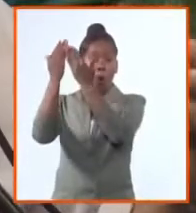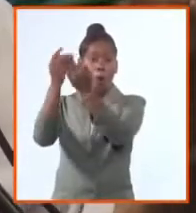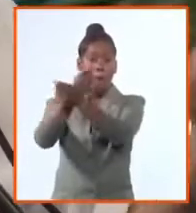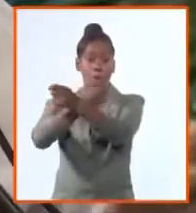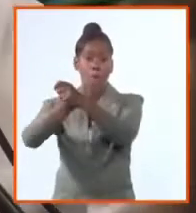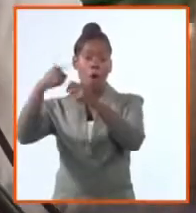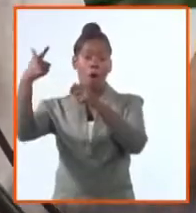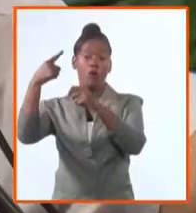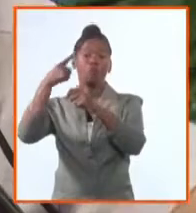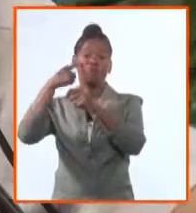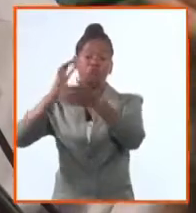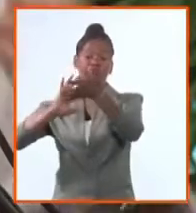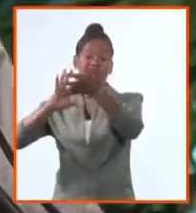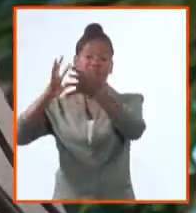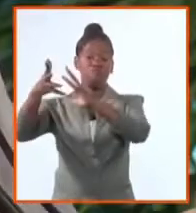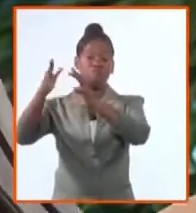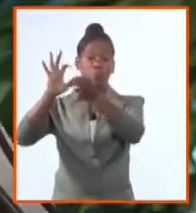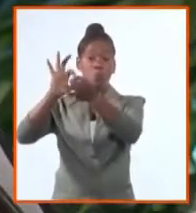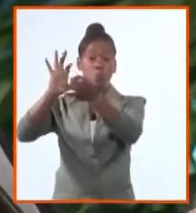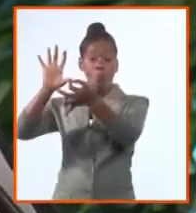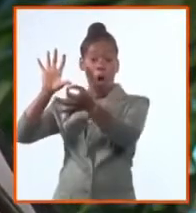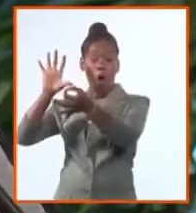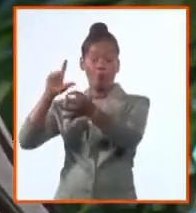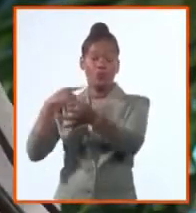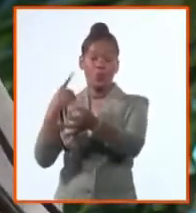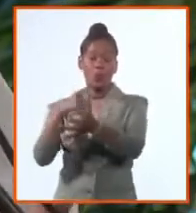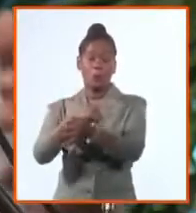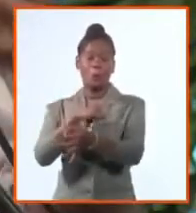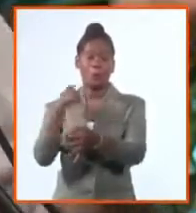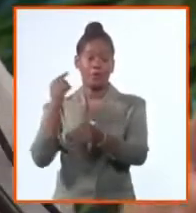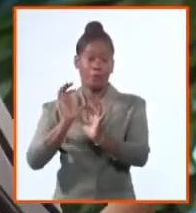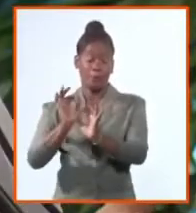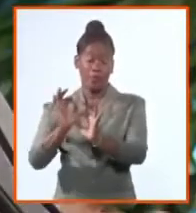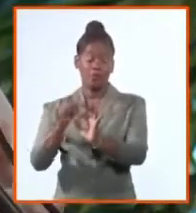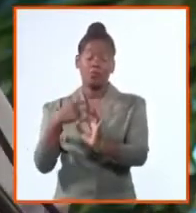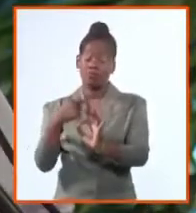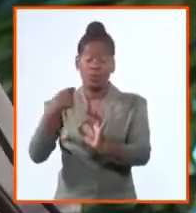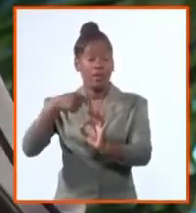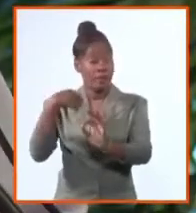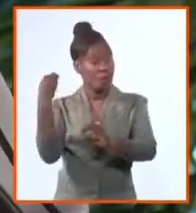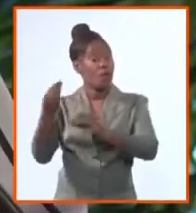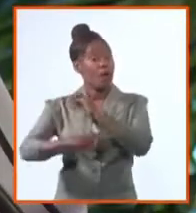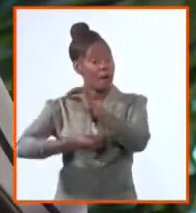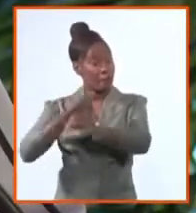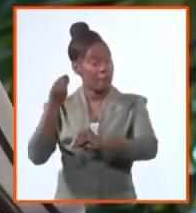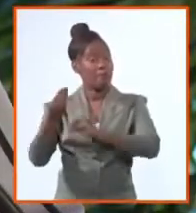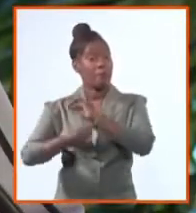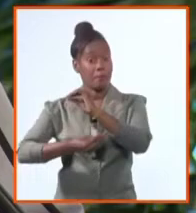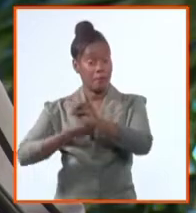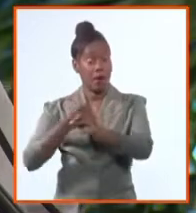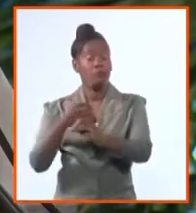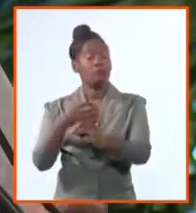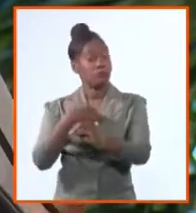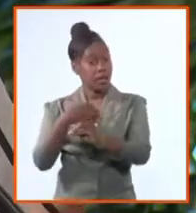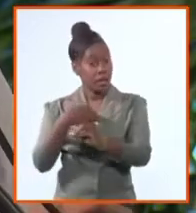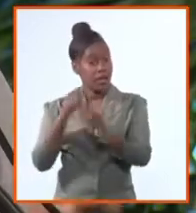le reconoció el riesgo país al que venía a invertir. Entonces tenemos que cambiar. Hay